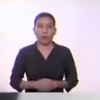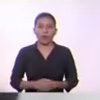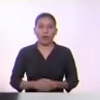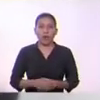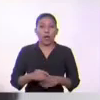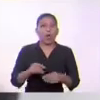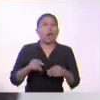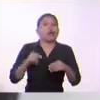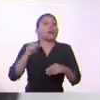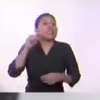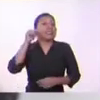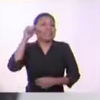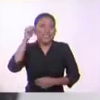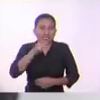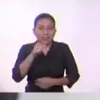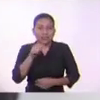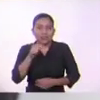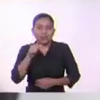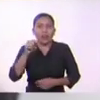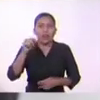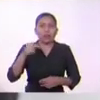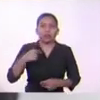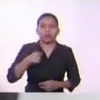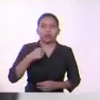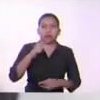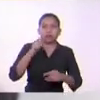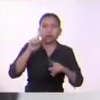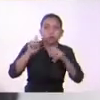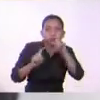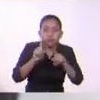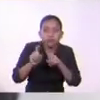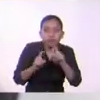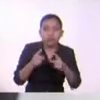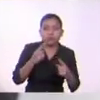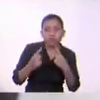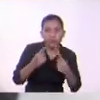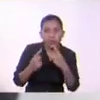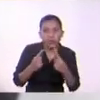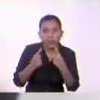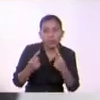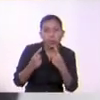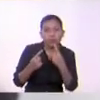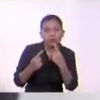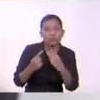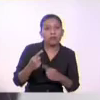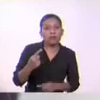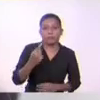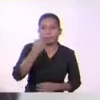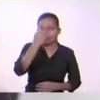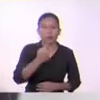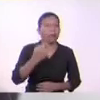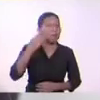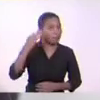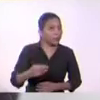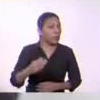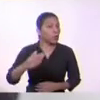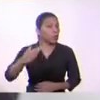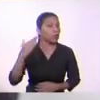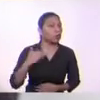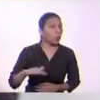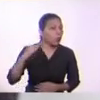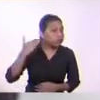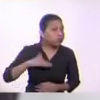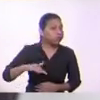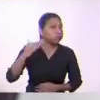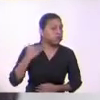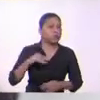es importante que la persona que hace la entrevista sea muy experimentada en el tema para